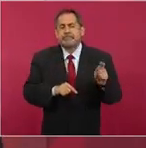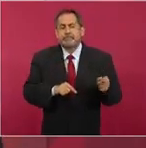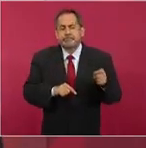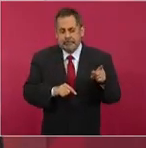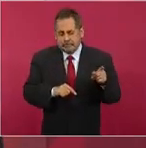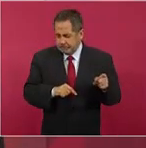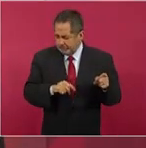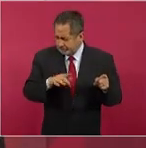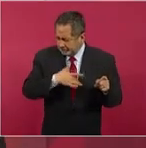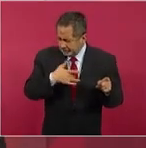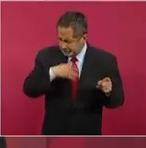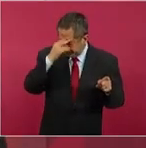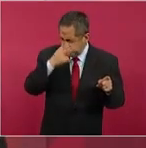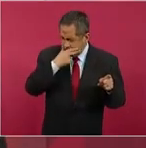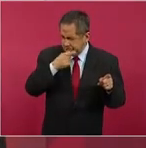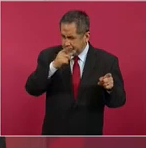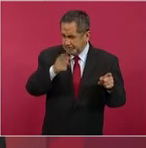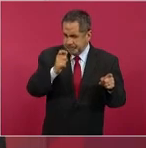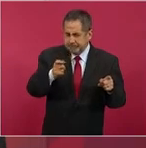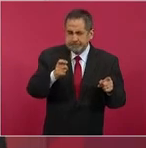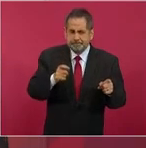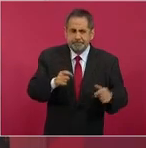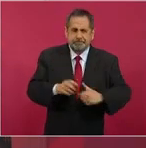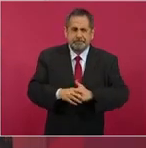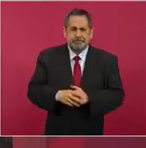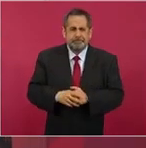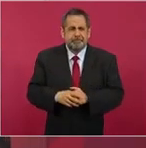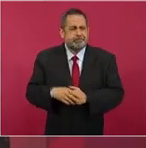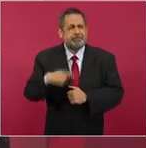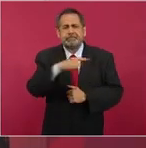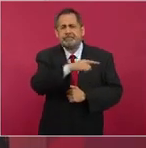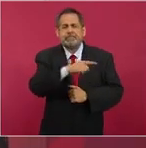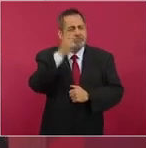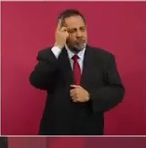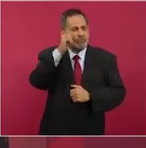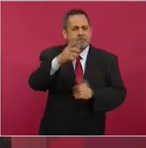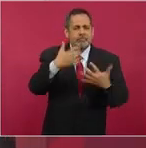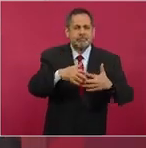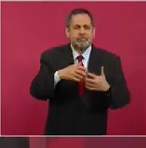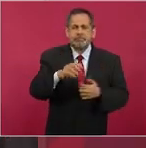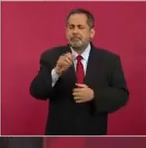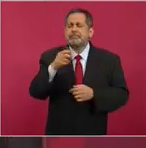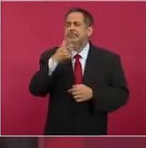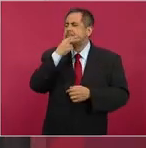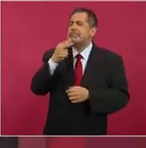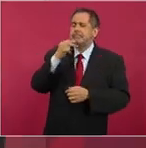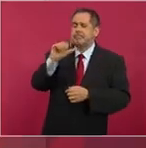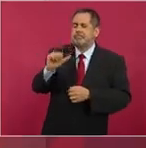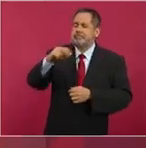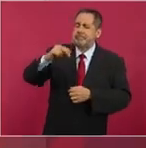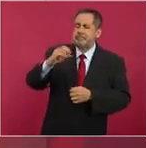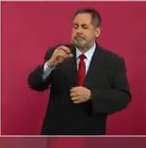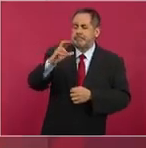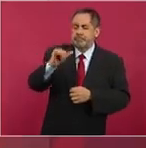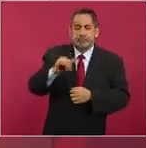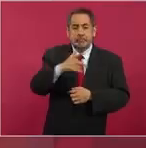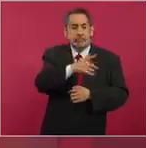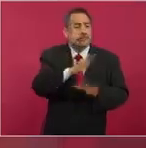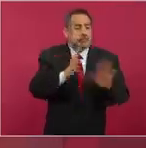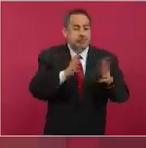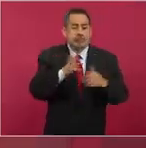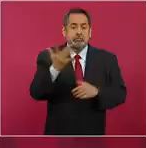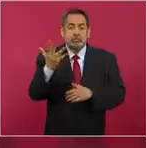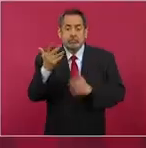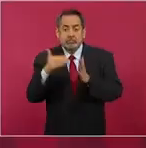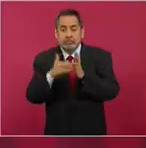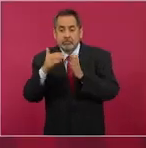con este señor de Altos Hornos, Ancira, que ya devolvió 50 millones